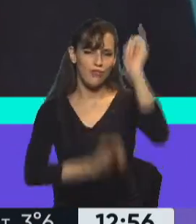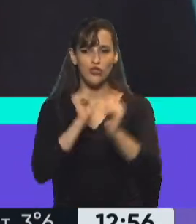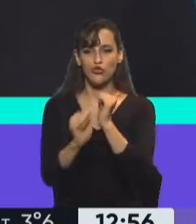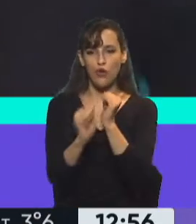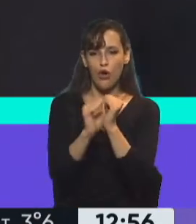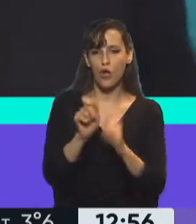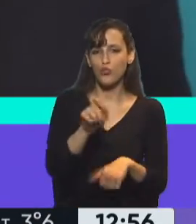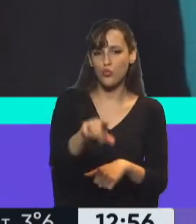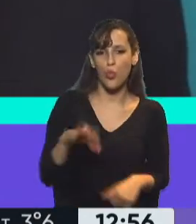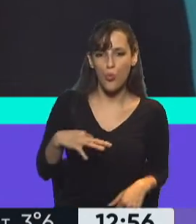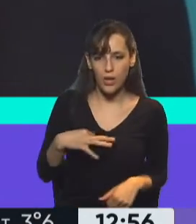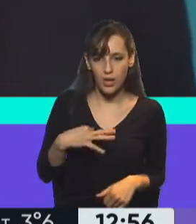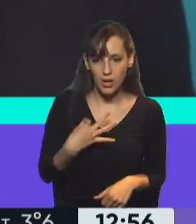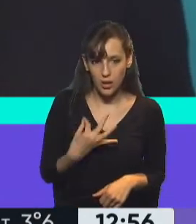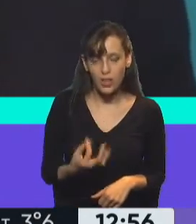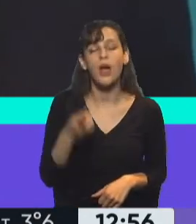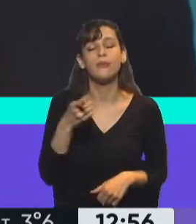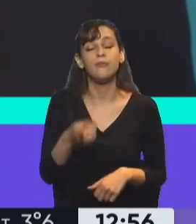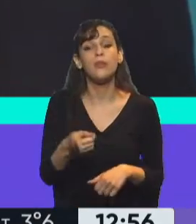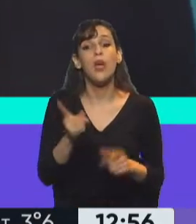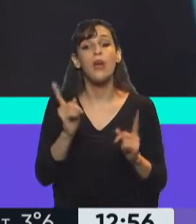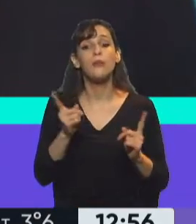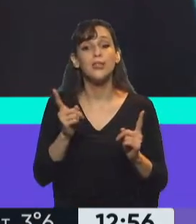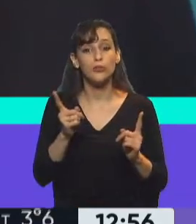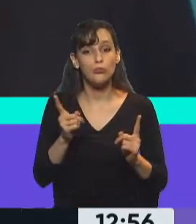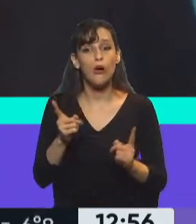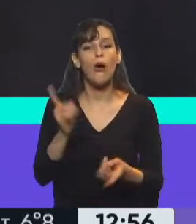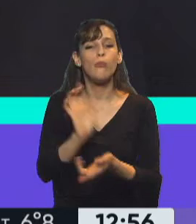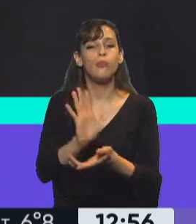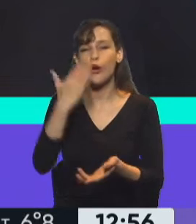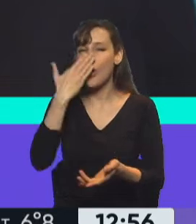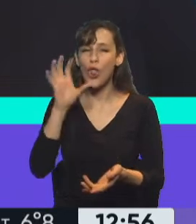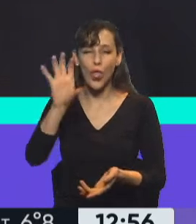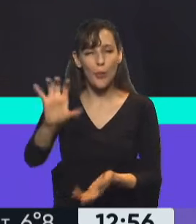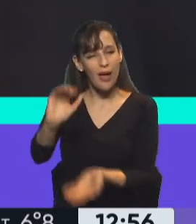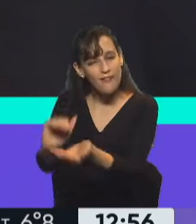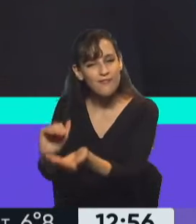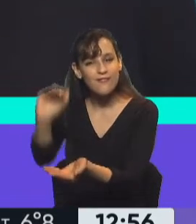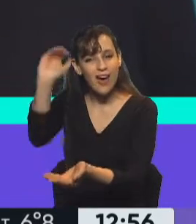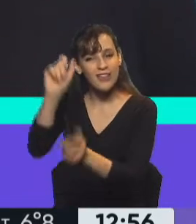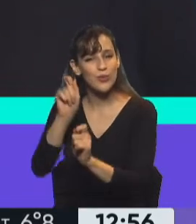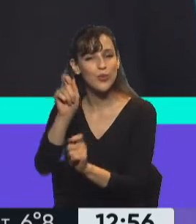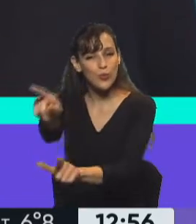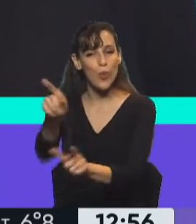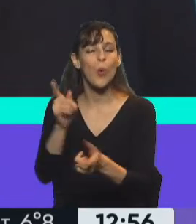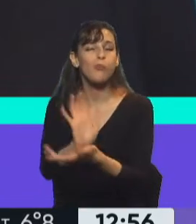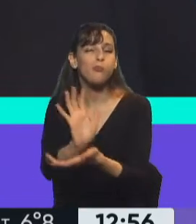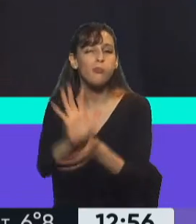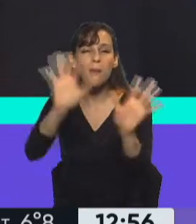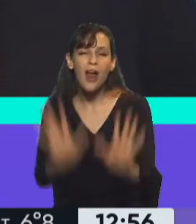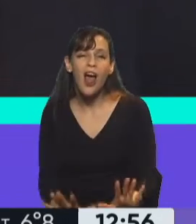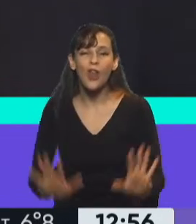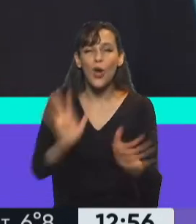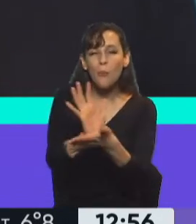Victoria Varas, ambientada en las tardes de la infancia en Córdoba, en el patio ahí con abuela, tías,